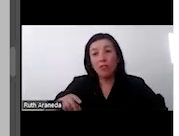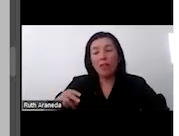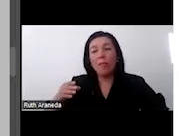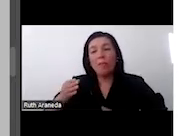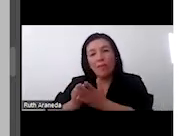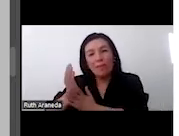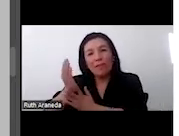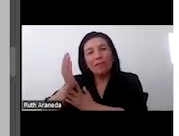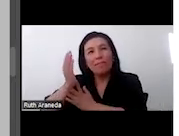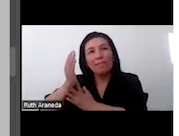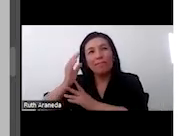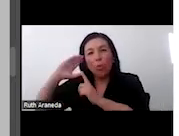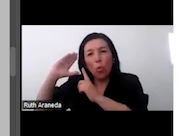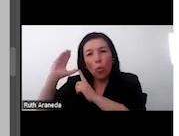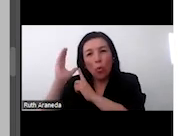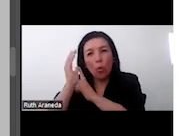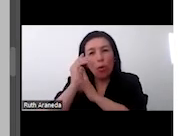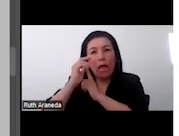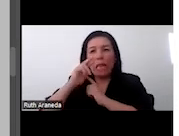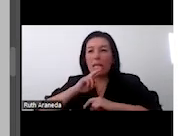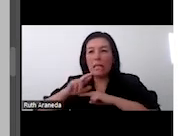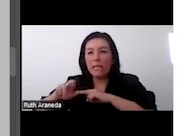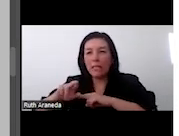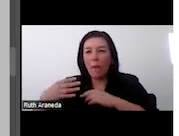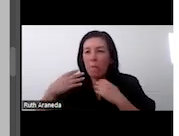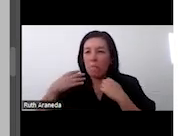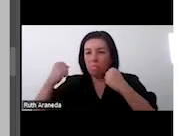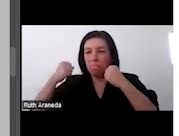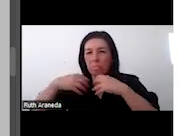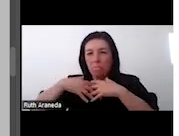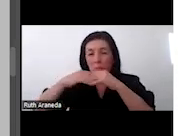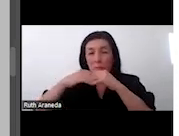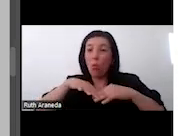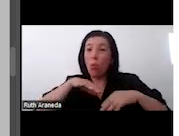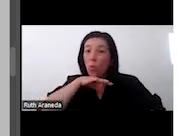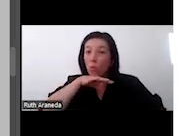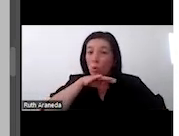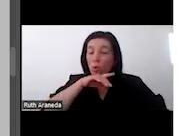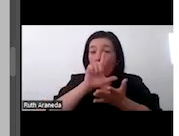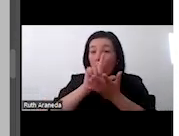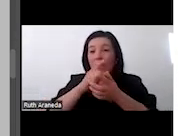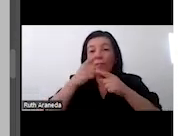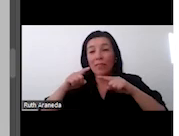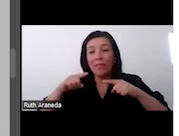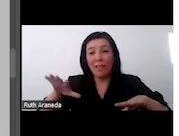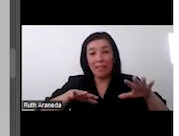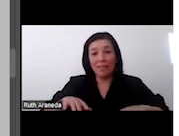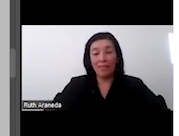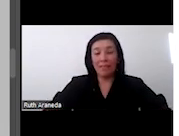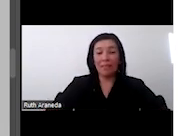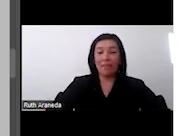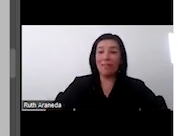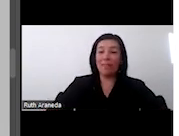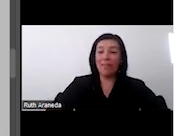mucho más empoderada, también de uso del lugar, de distintas actividades, y ahí comienza, digamos,